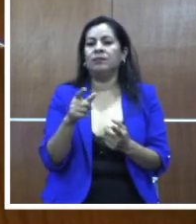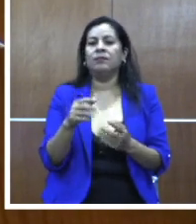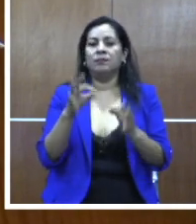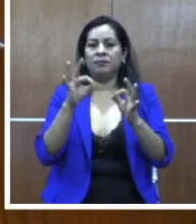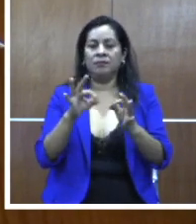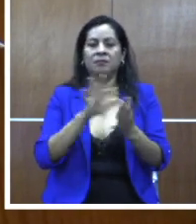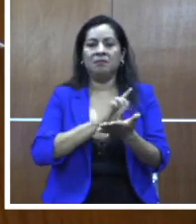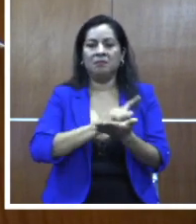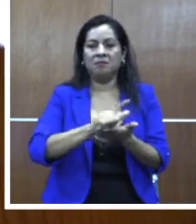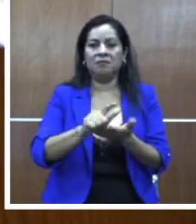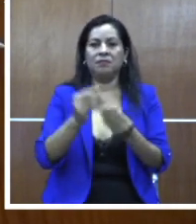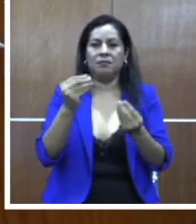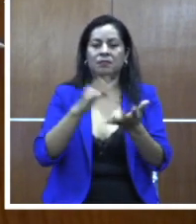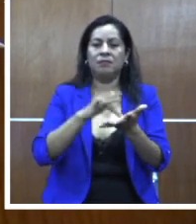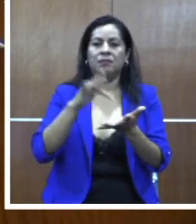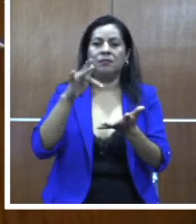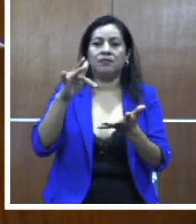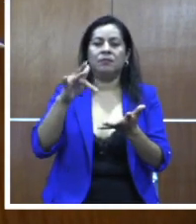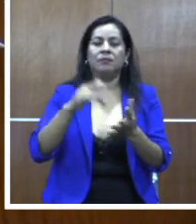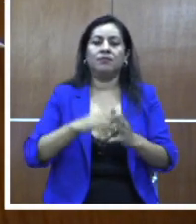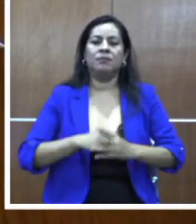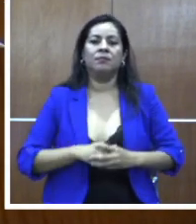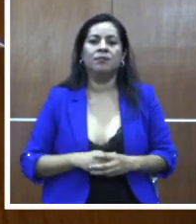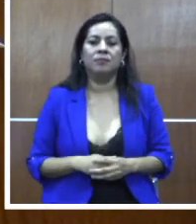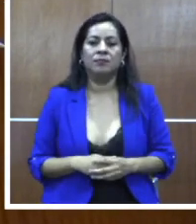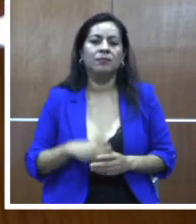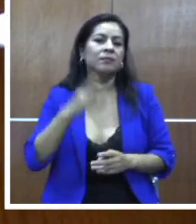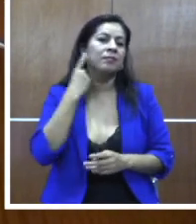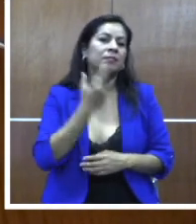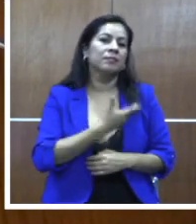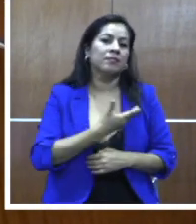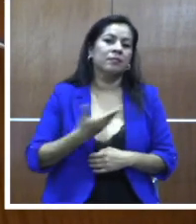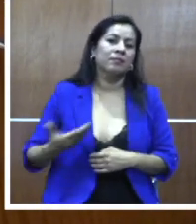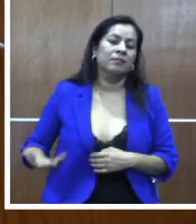dignidad. Muchas gracias, diputado presidente. Es cuanto.